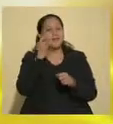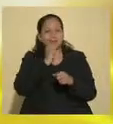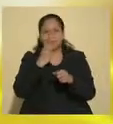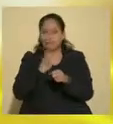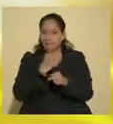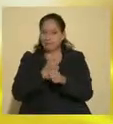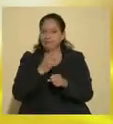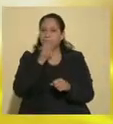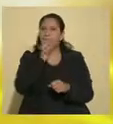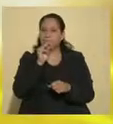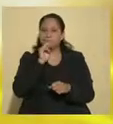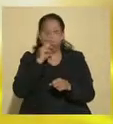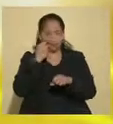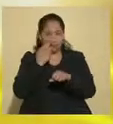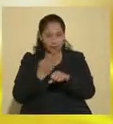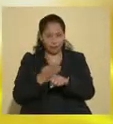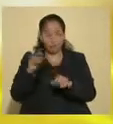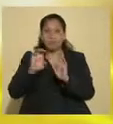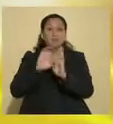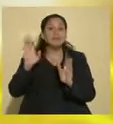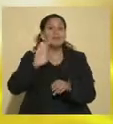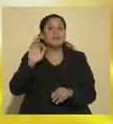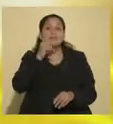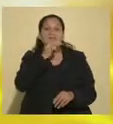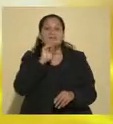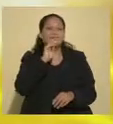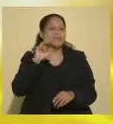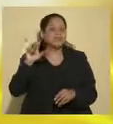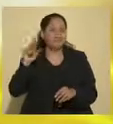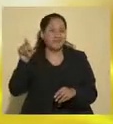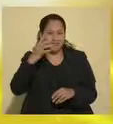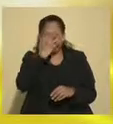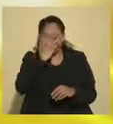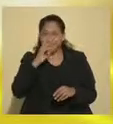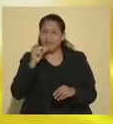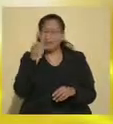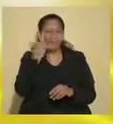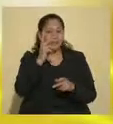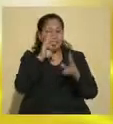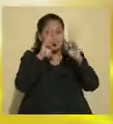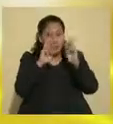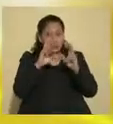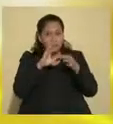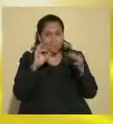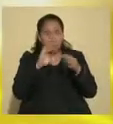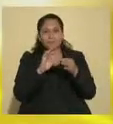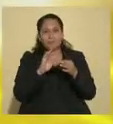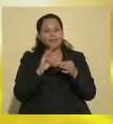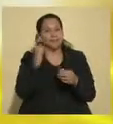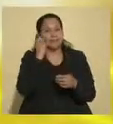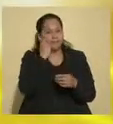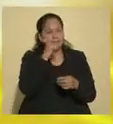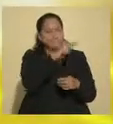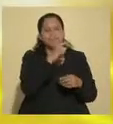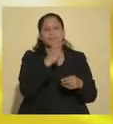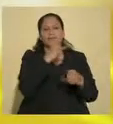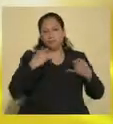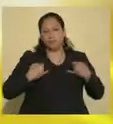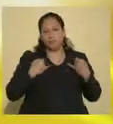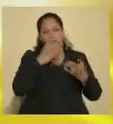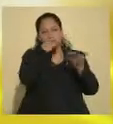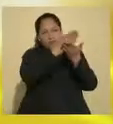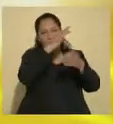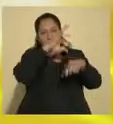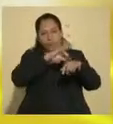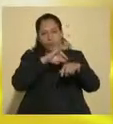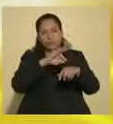con ellos. Si los papás no quisieran hablar con ellos, entonces que consulten a un ginecólogo, a su doctor